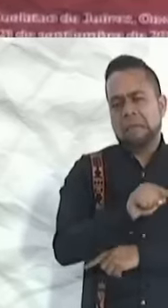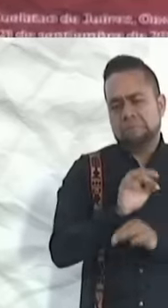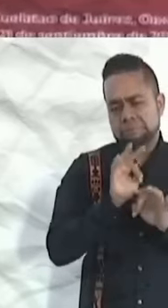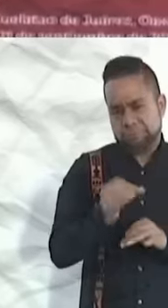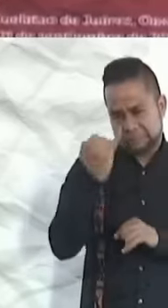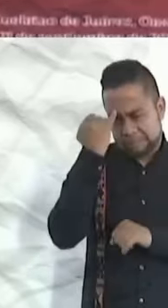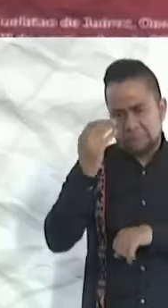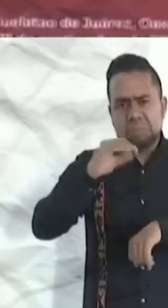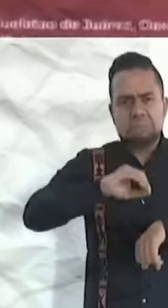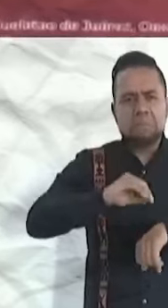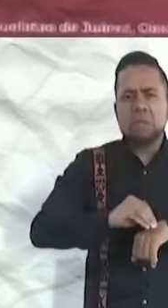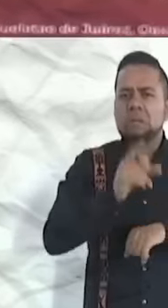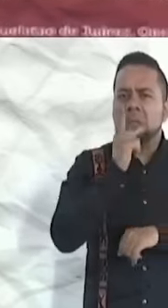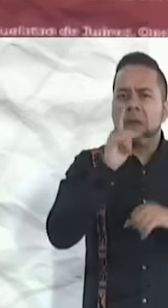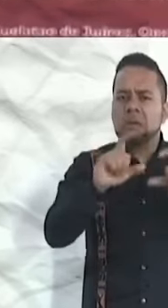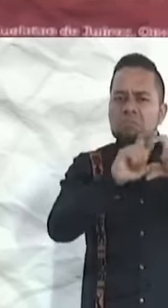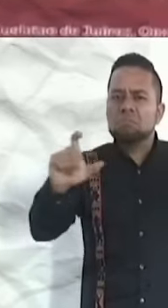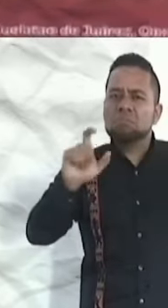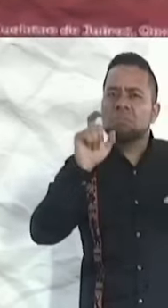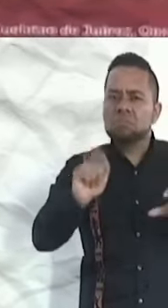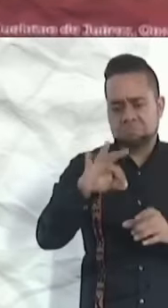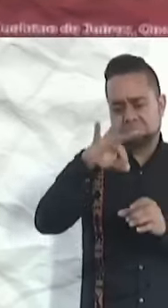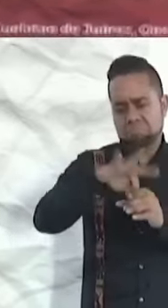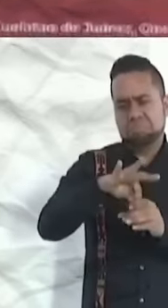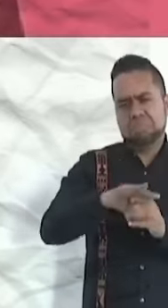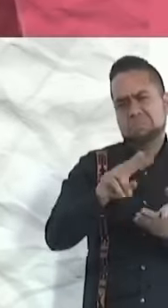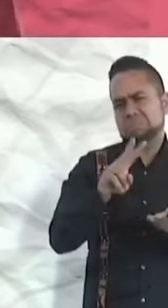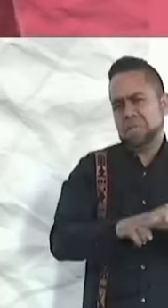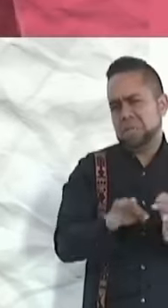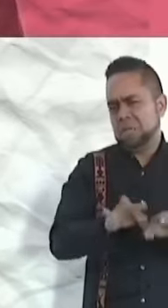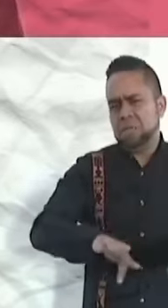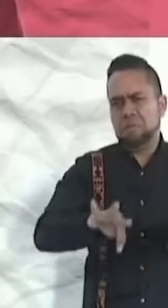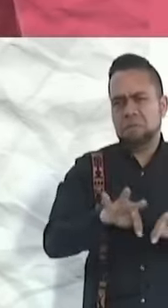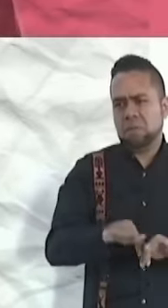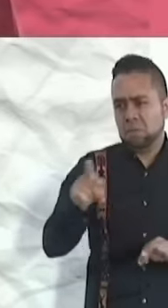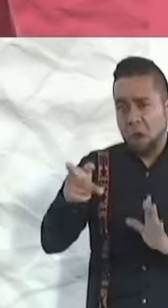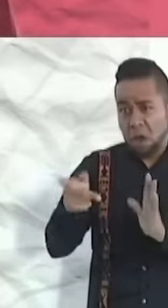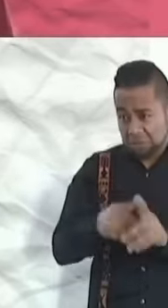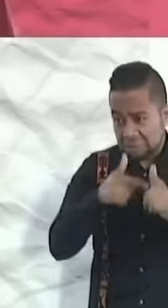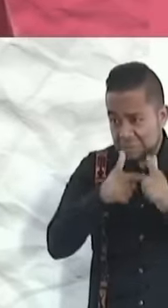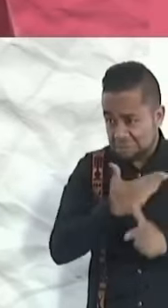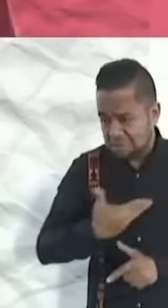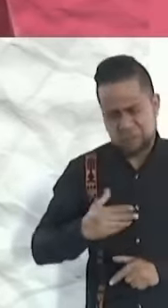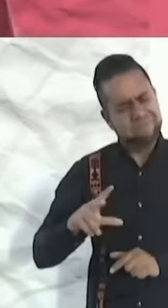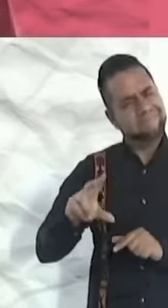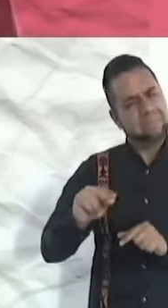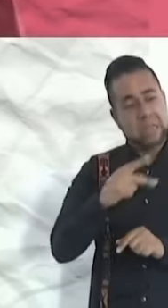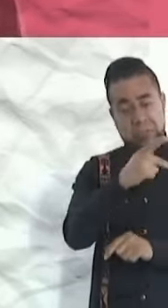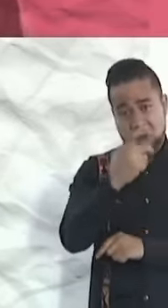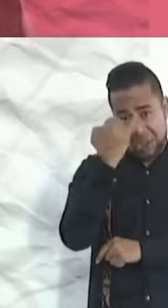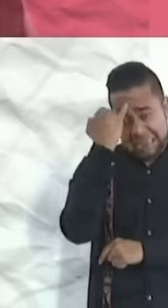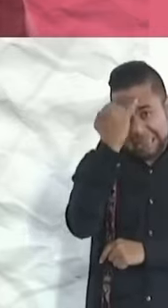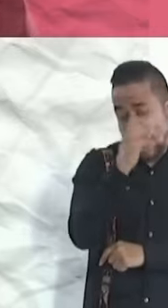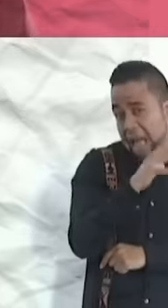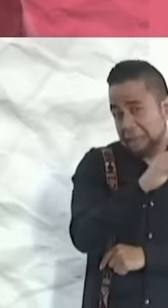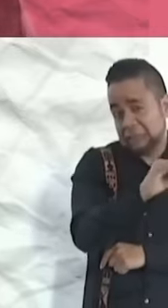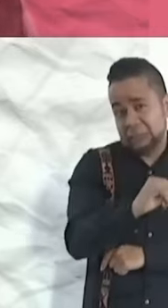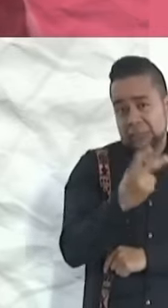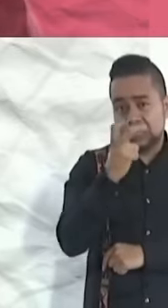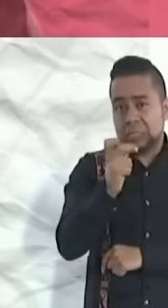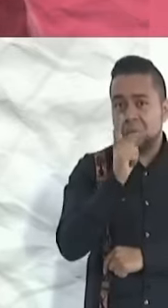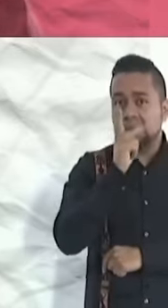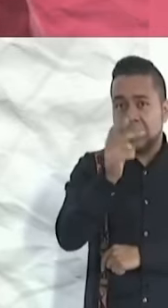estableció el principio del sufragio efectivo y la no reelección. Y ese